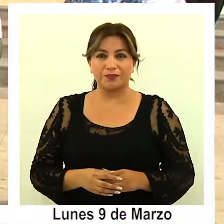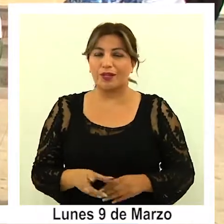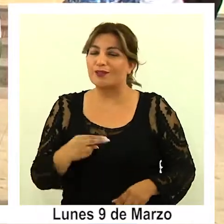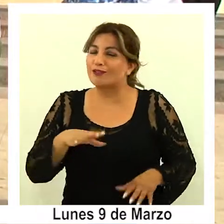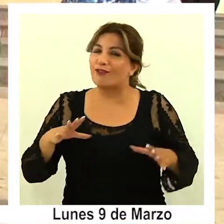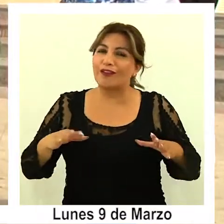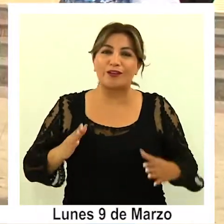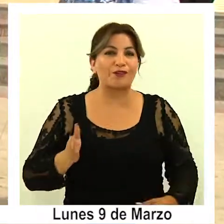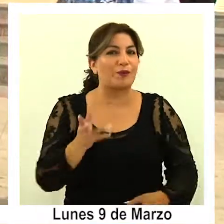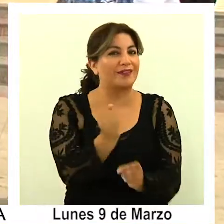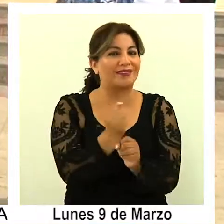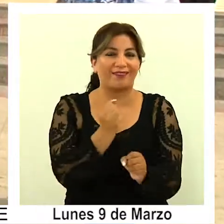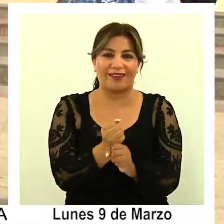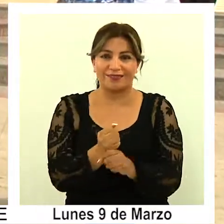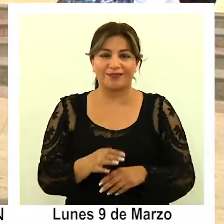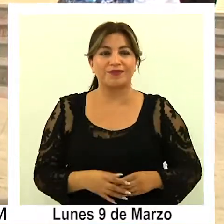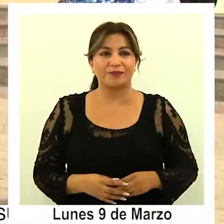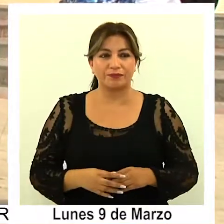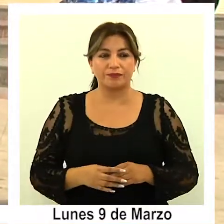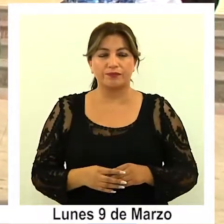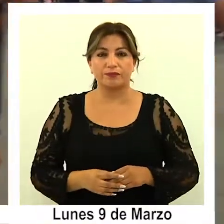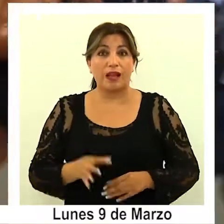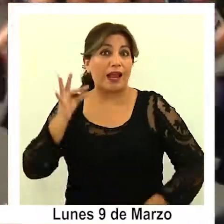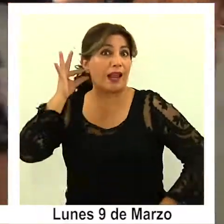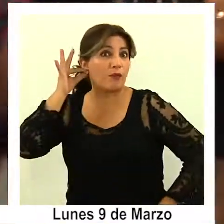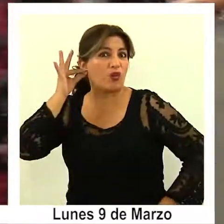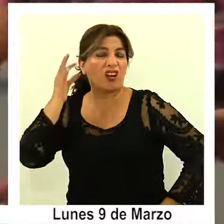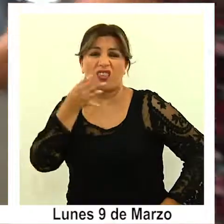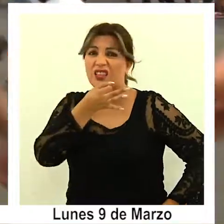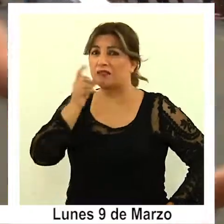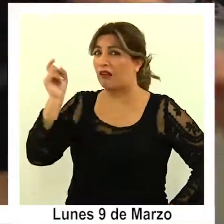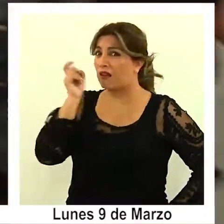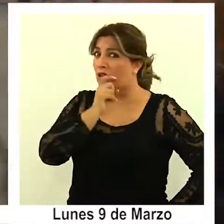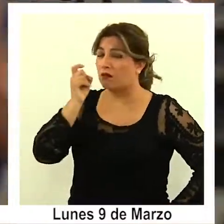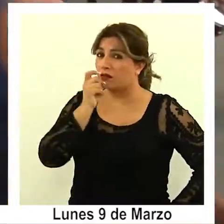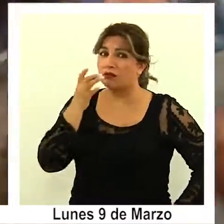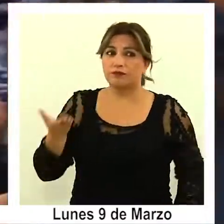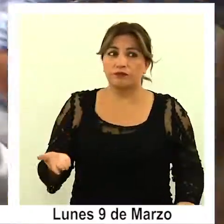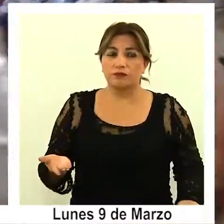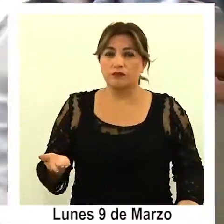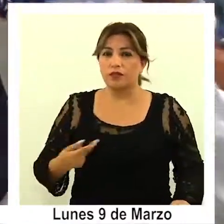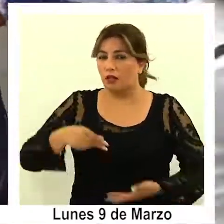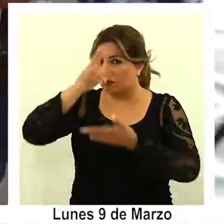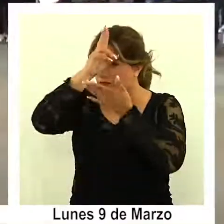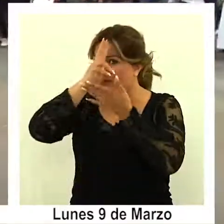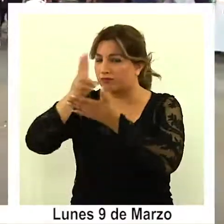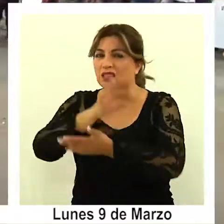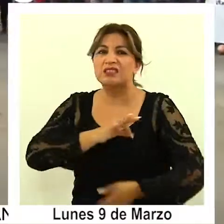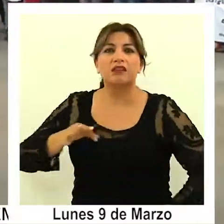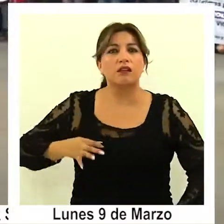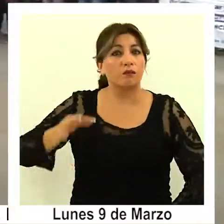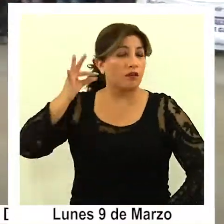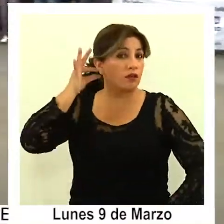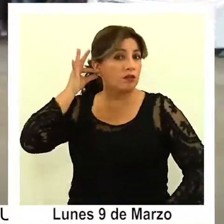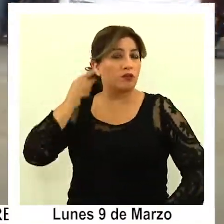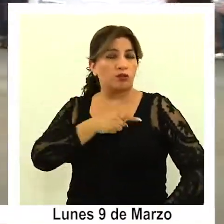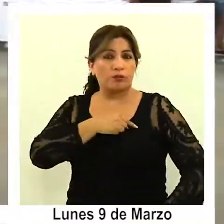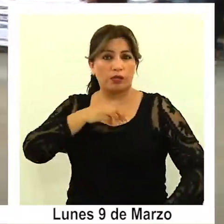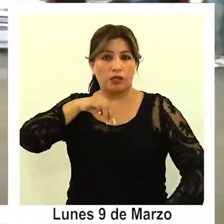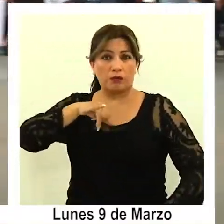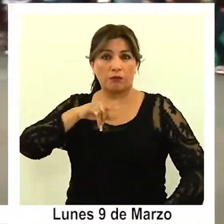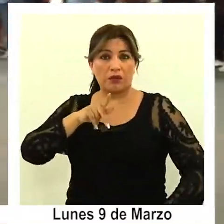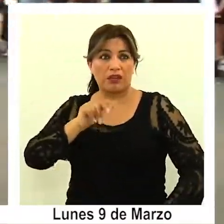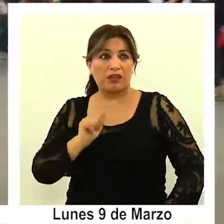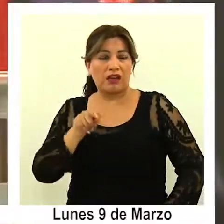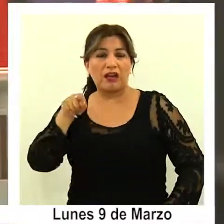y felices y seguir trabajando en esa agresión las manifestantes criticaron el hecho de que se haya homenajeado a la seremi de la